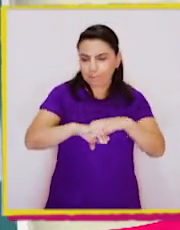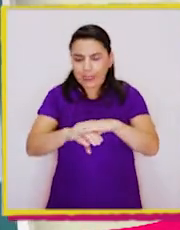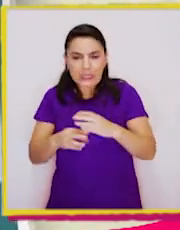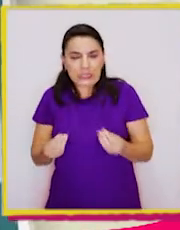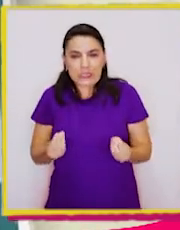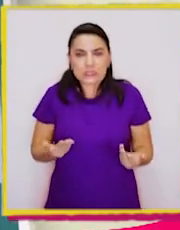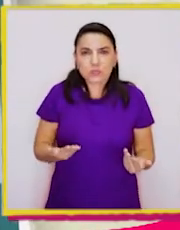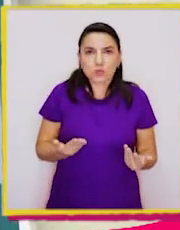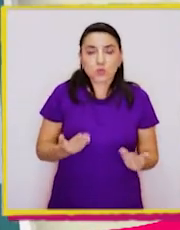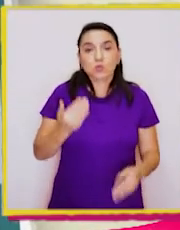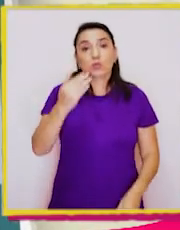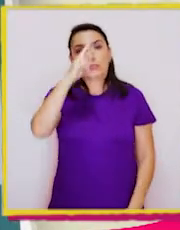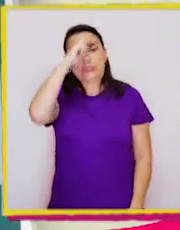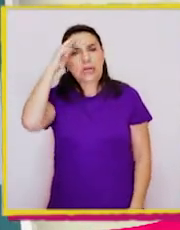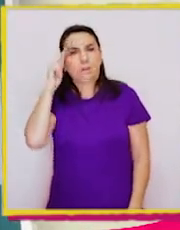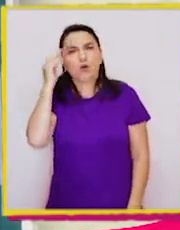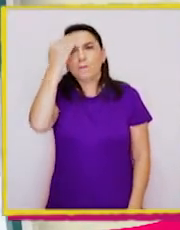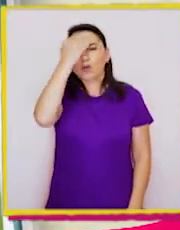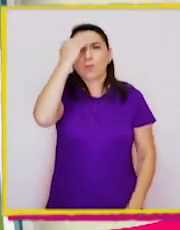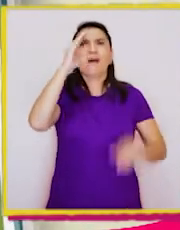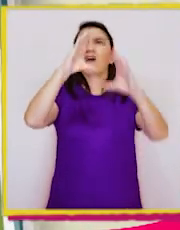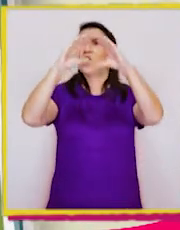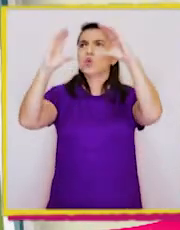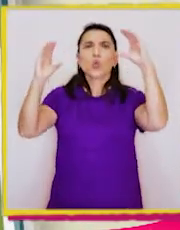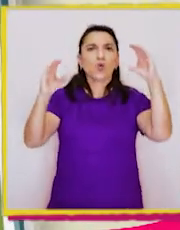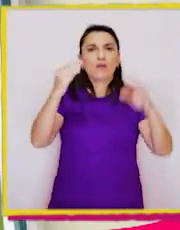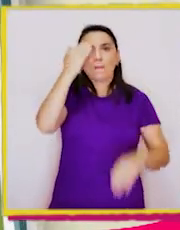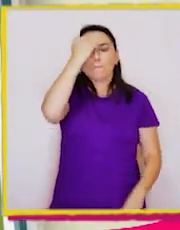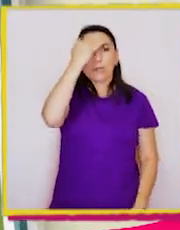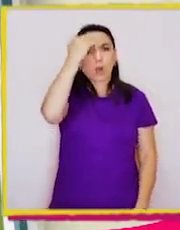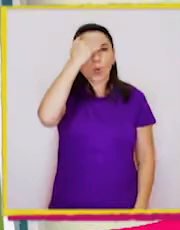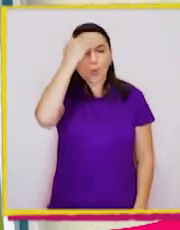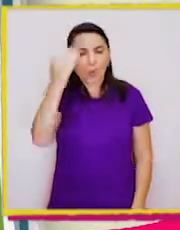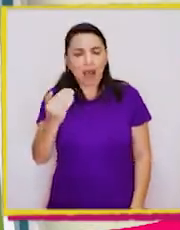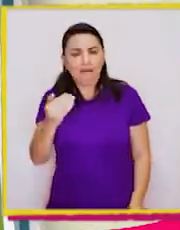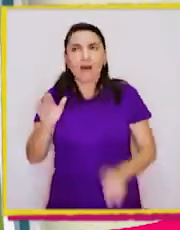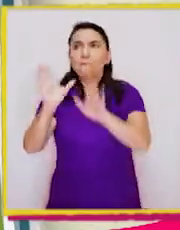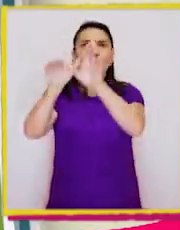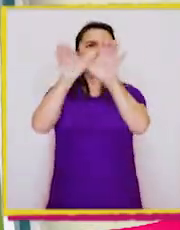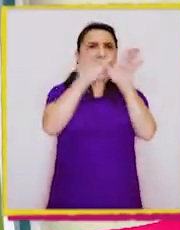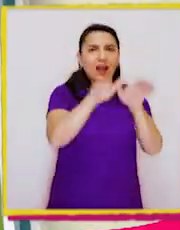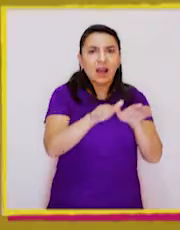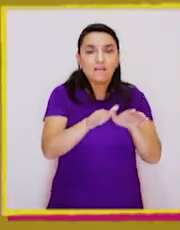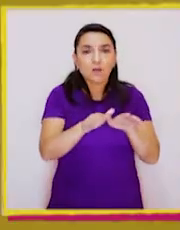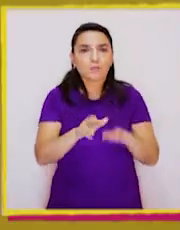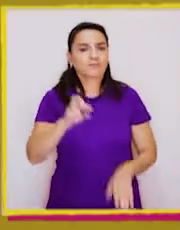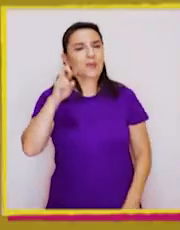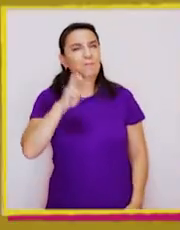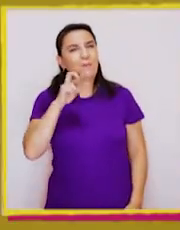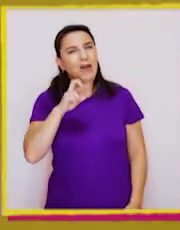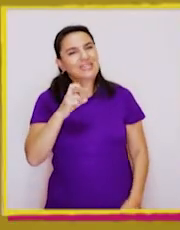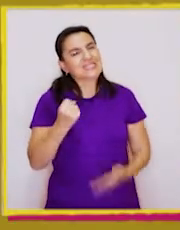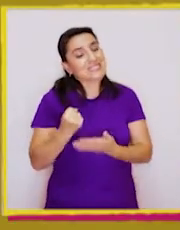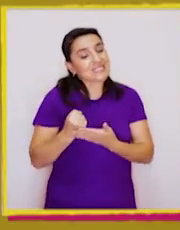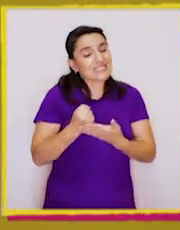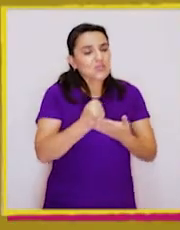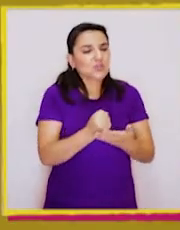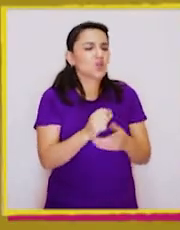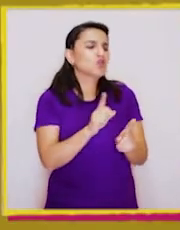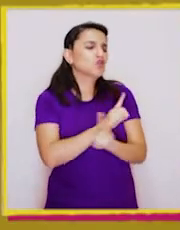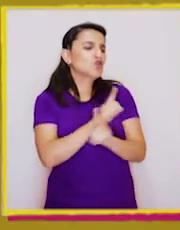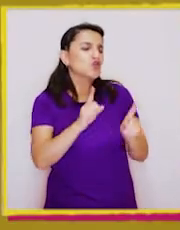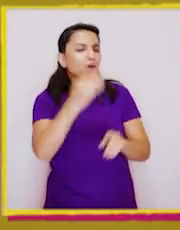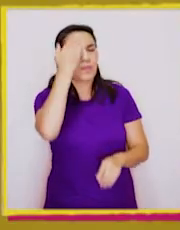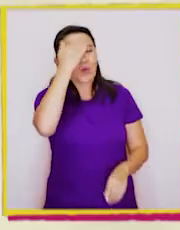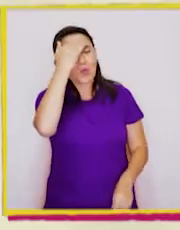zapatos. Ramón se preocupaba por las nubes y por los pájaros enormes. Su papá trataba de ayudarlo. No